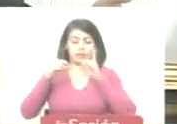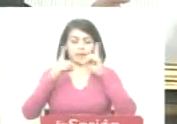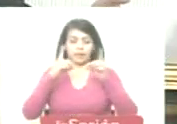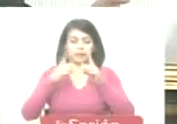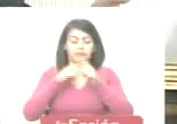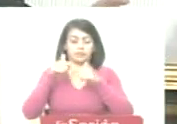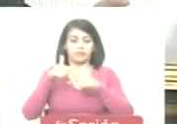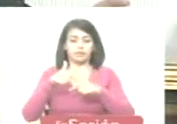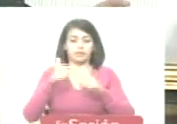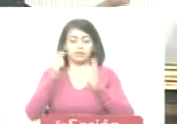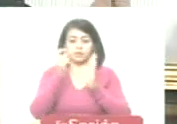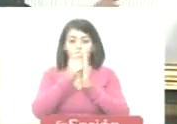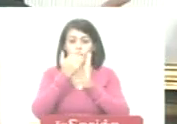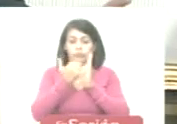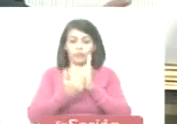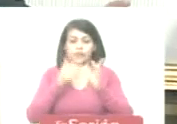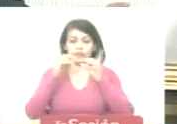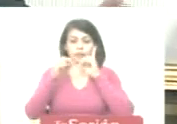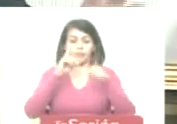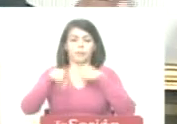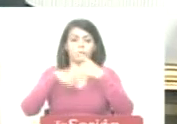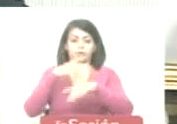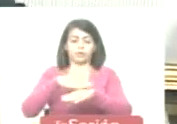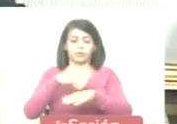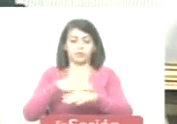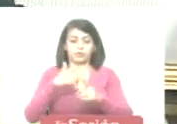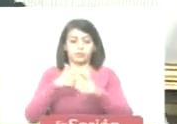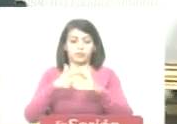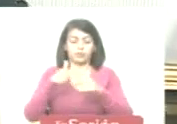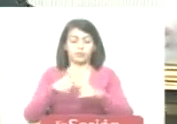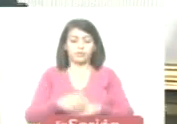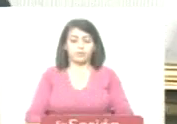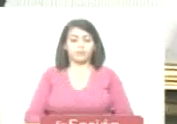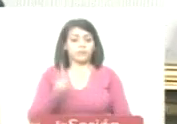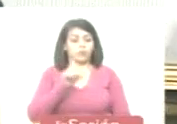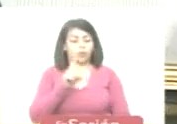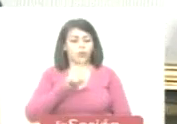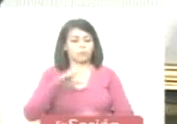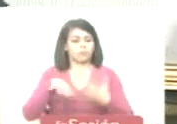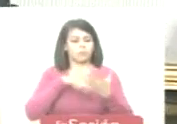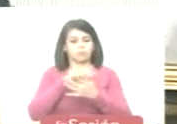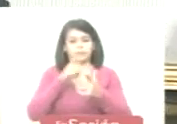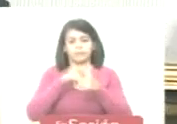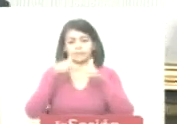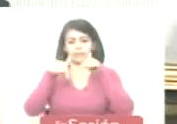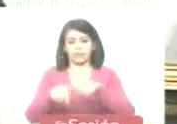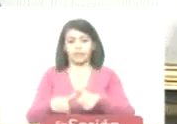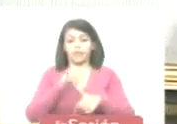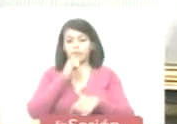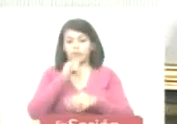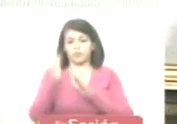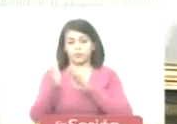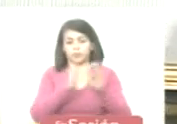el punto en el orden del día y lo discutimos el próximo jueves como un punto, para no caer en el debate en punto de